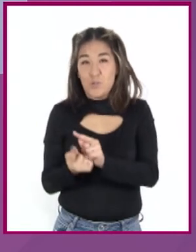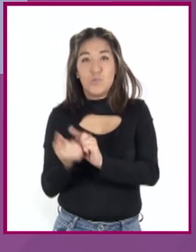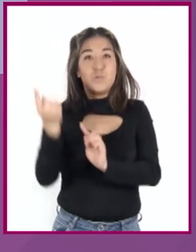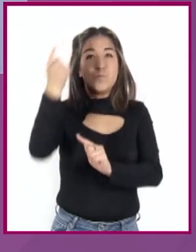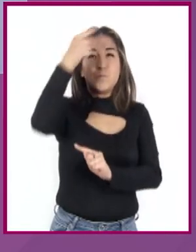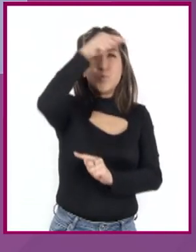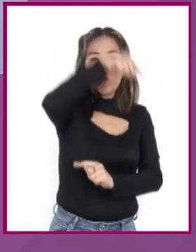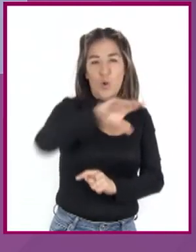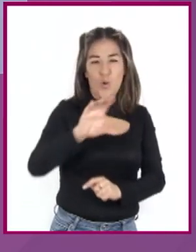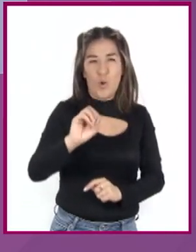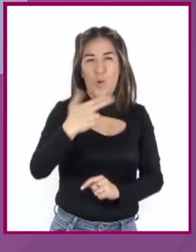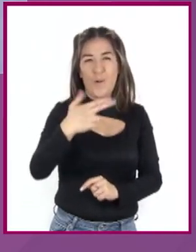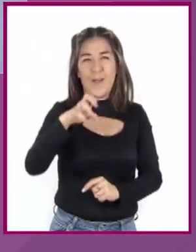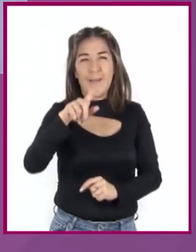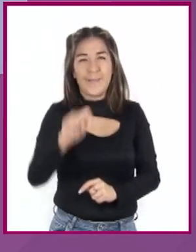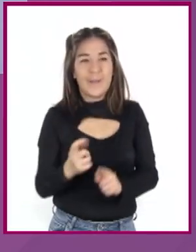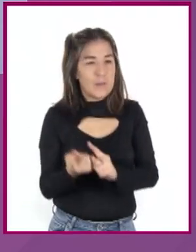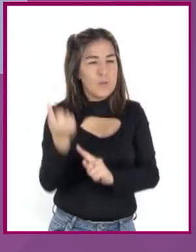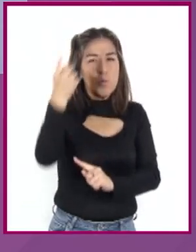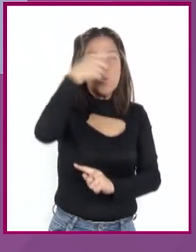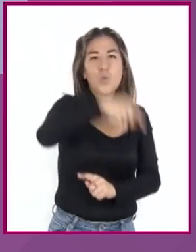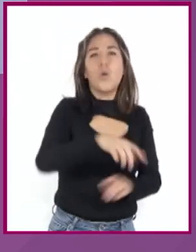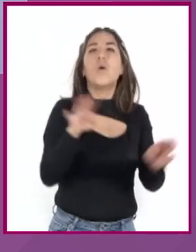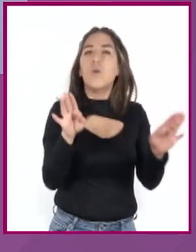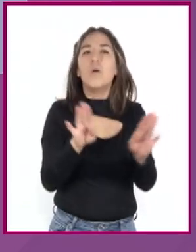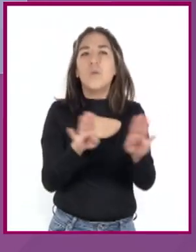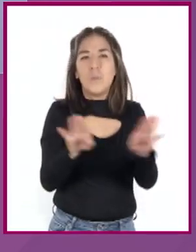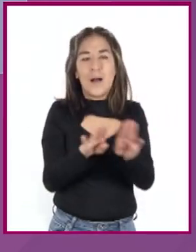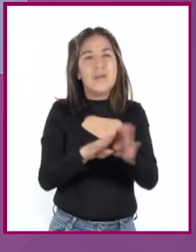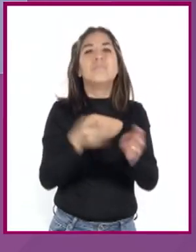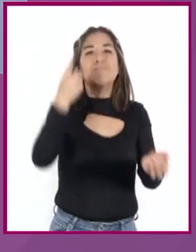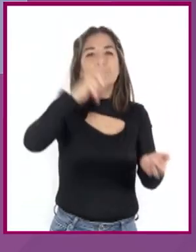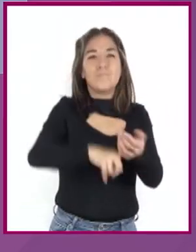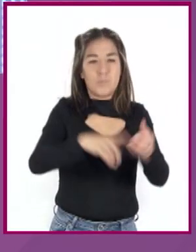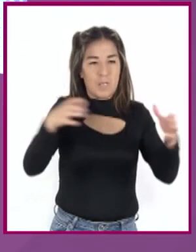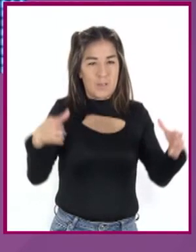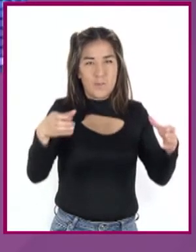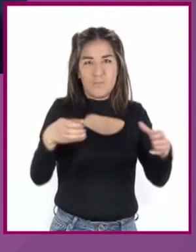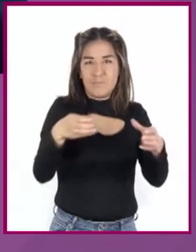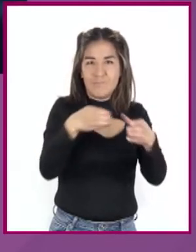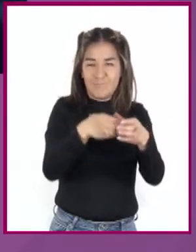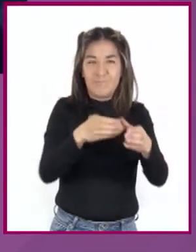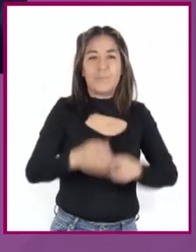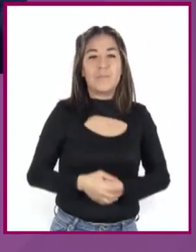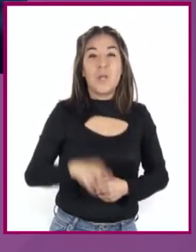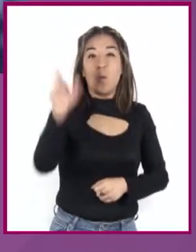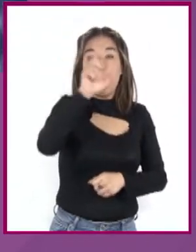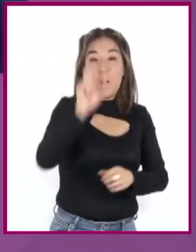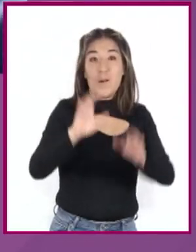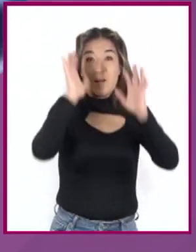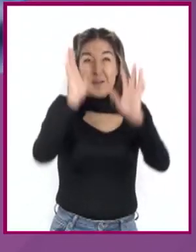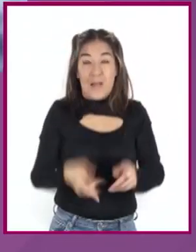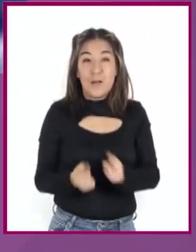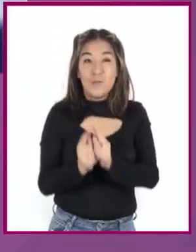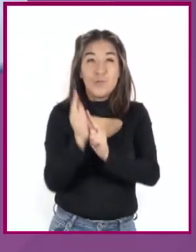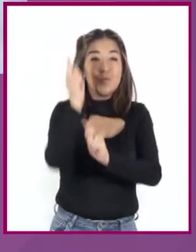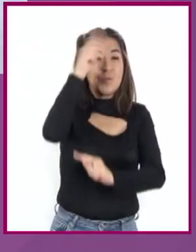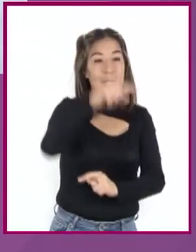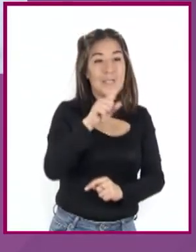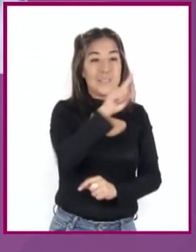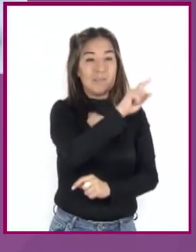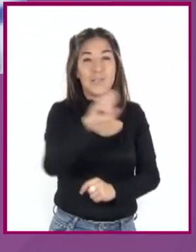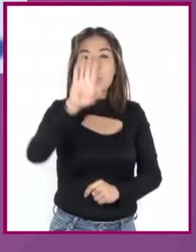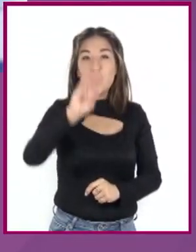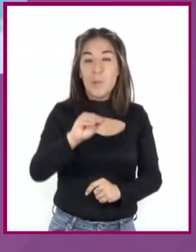el satélite cruza la atmósfera a través de todas sus capas. Séptima, al llegar a una altura de